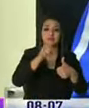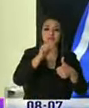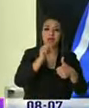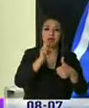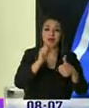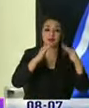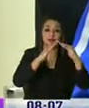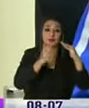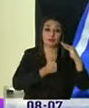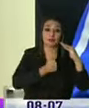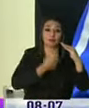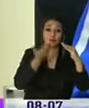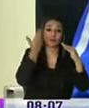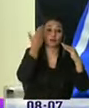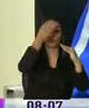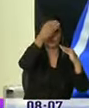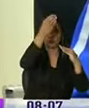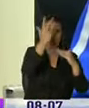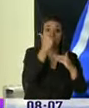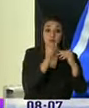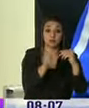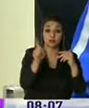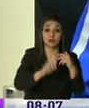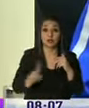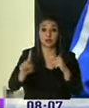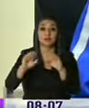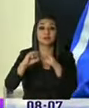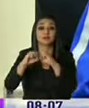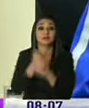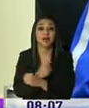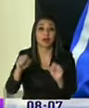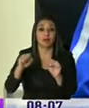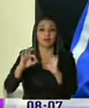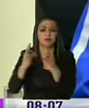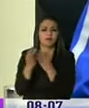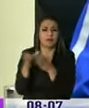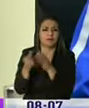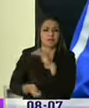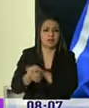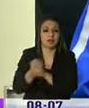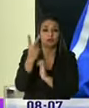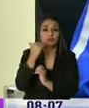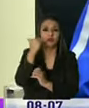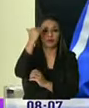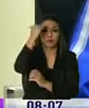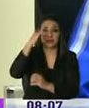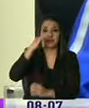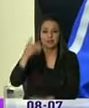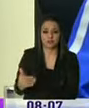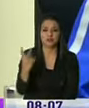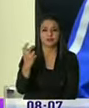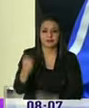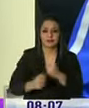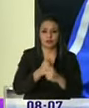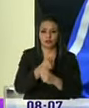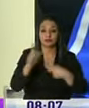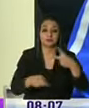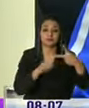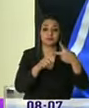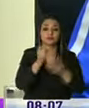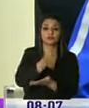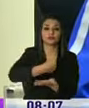vivienda patrimonial. 3 personas evacuadas se encuentran con sus familiares acogientes, 2 adultos y un menor de 13 años. Otro tuvimos